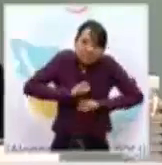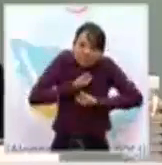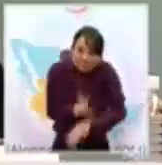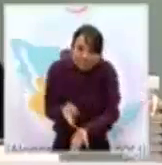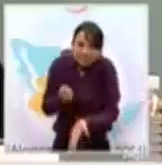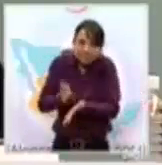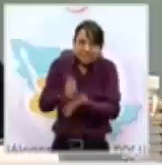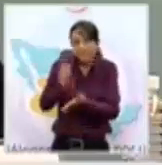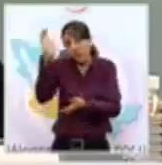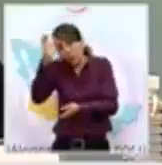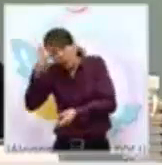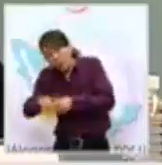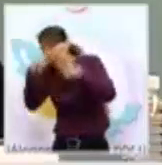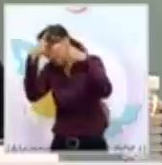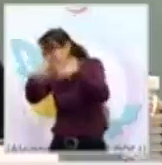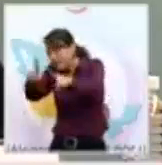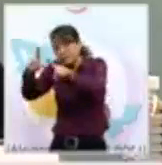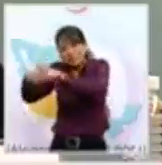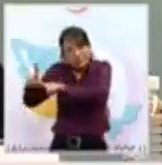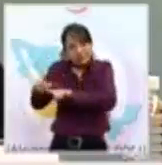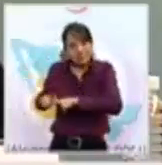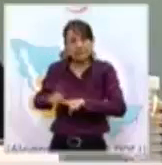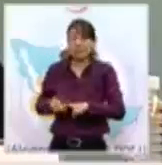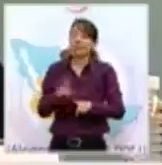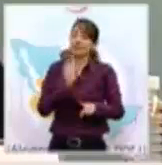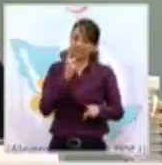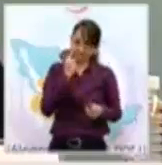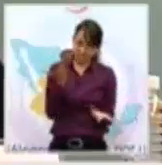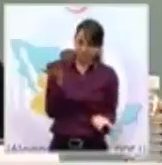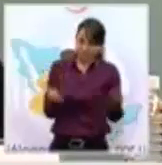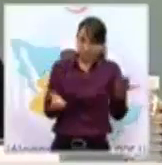ámbitos. Pero además creo que, a diferencia del petróleo,